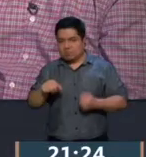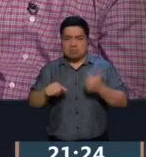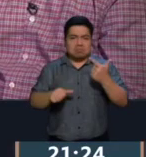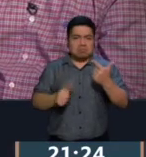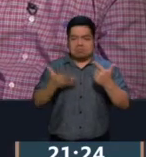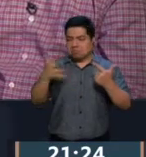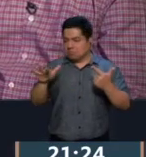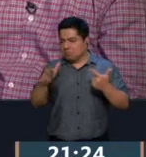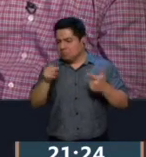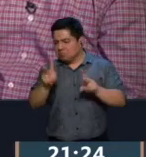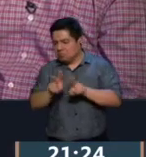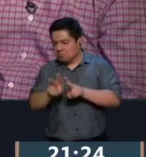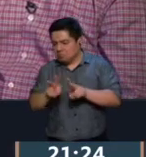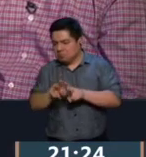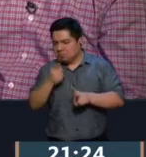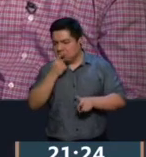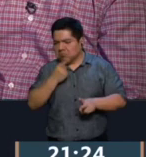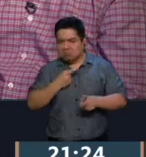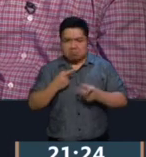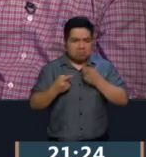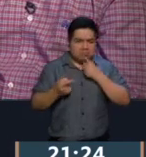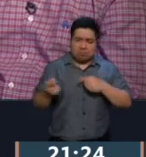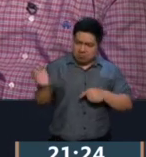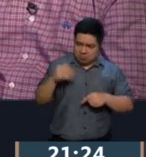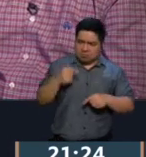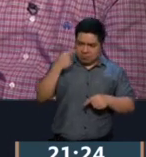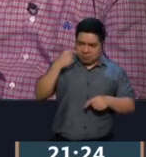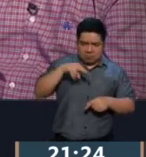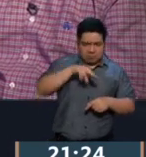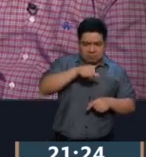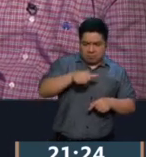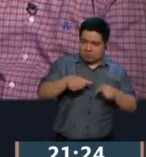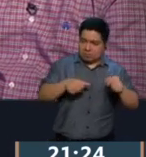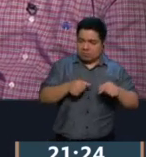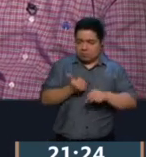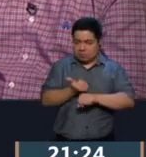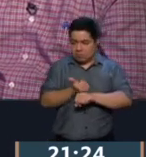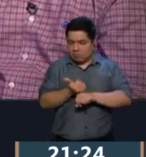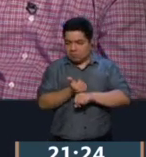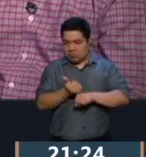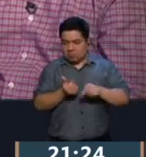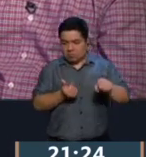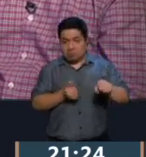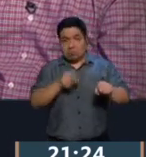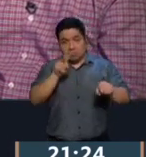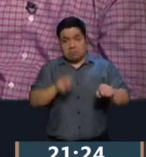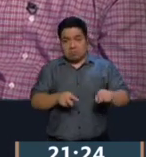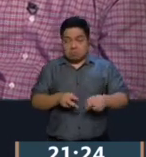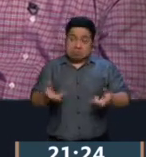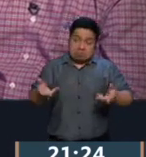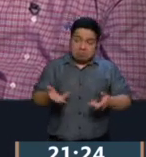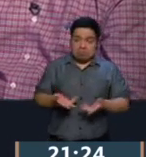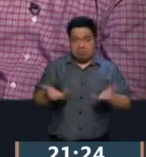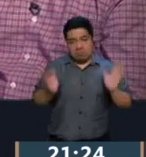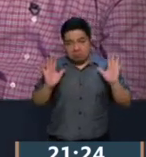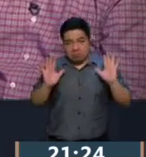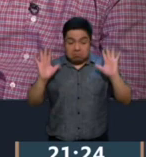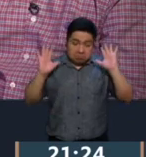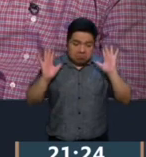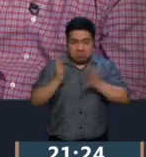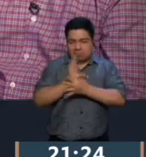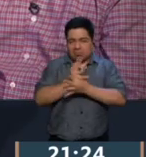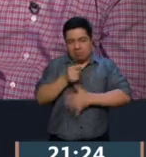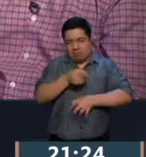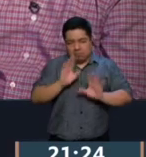10 vecinos me decían, Andrés, pásale, te voy a abrir el agua, y salía amarillenta. Eso es verdad. Pero particularmente lo que sucedió en